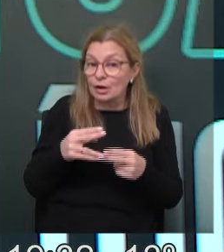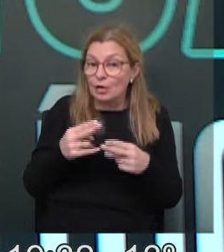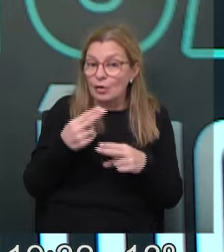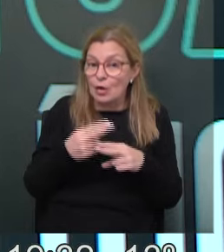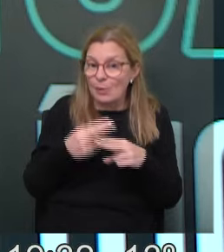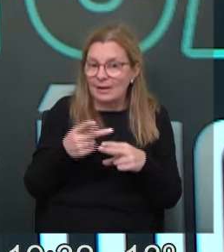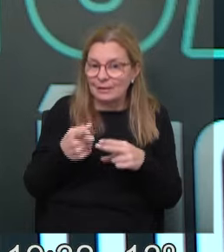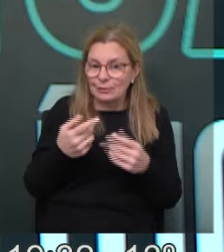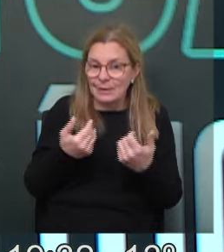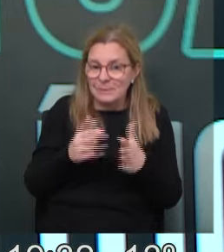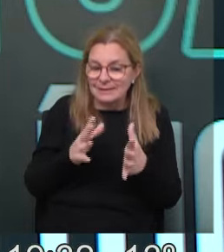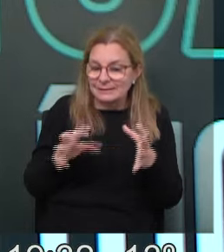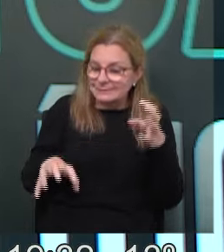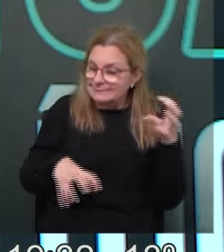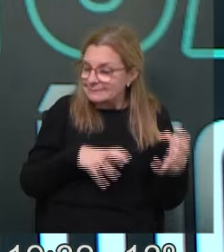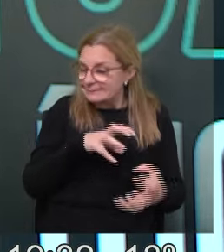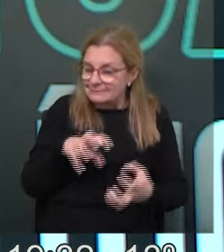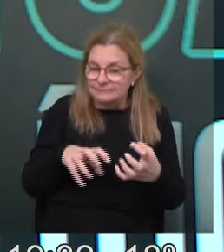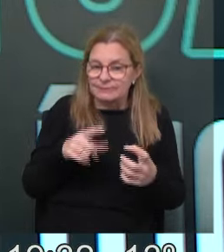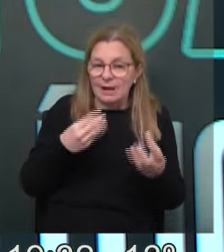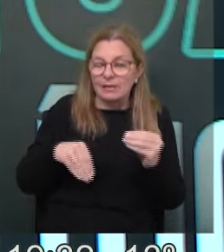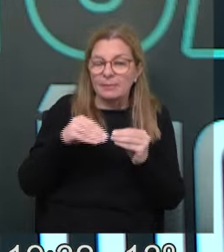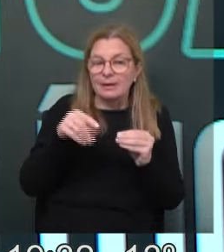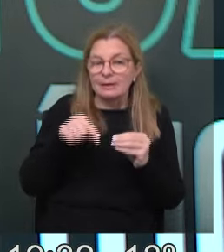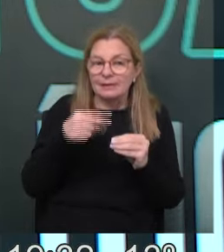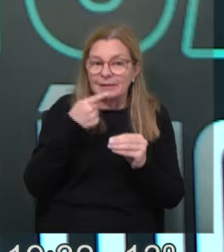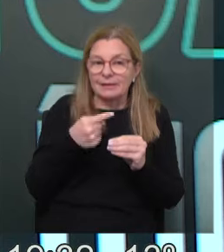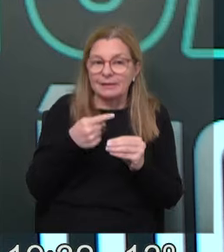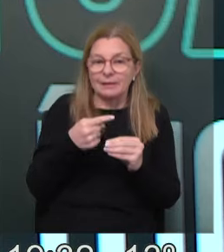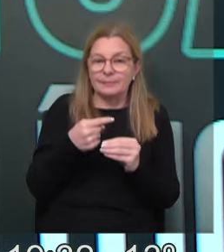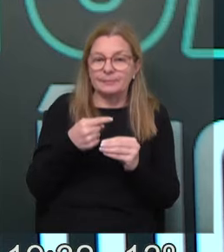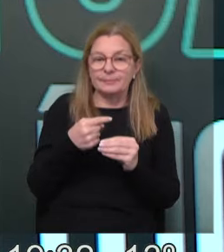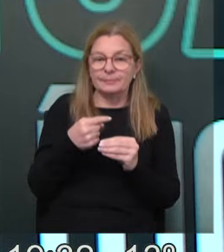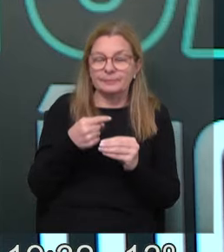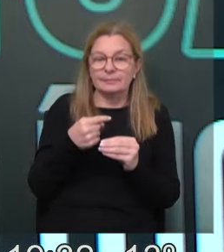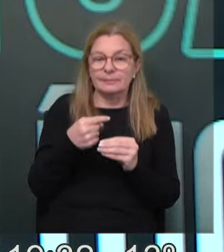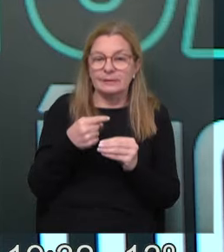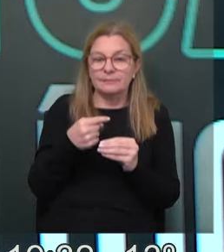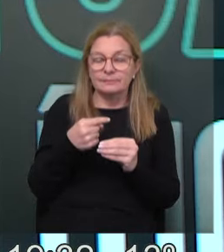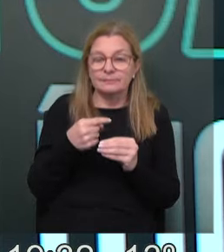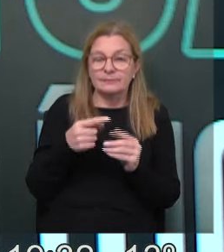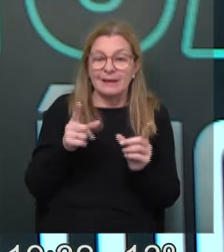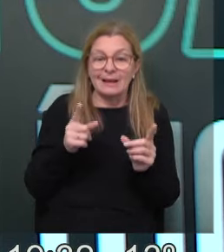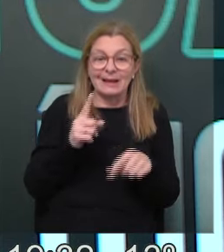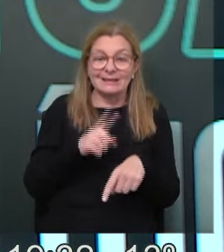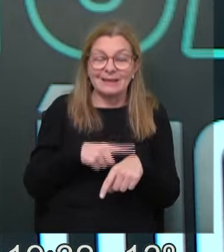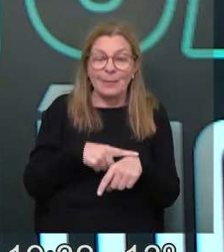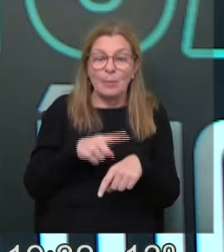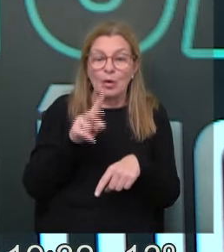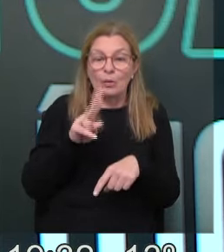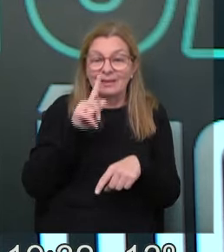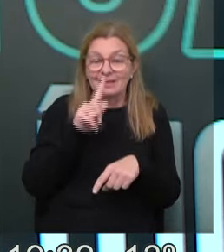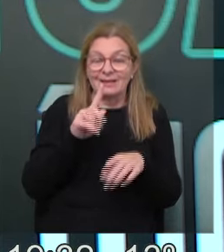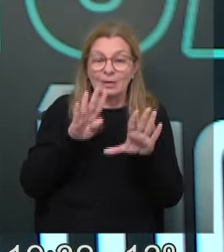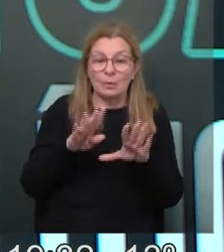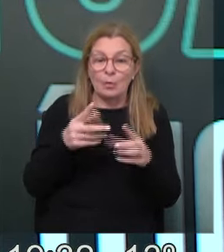hay entonces eso empieza a generar fricciones Además de que el ejercicio mismo de eh A ver el el el periodo 2019 fue